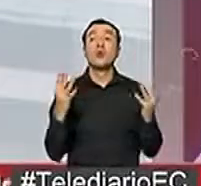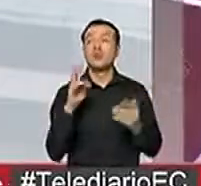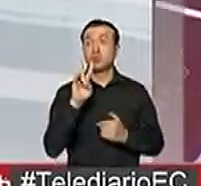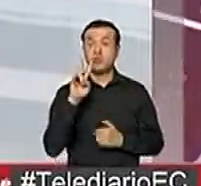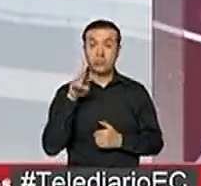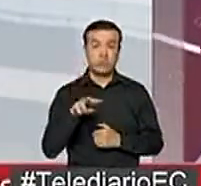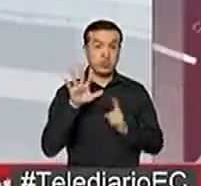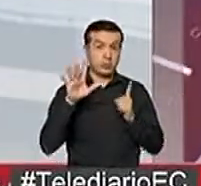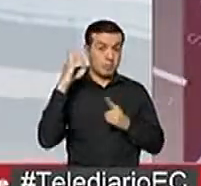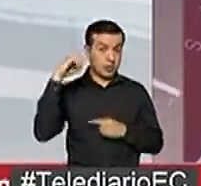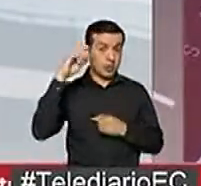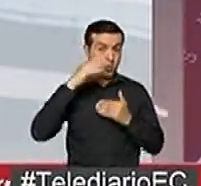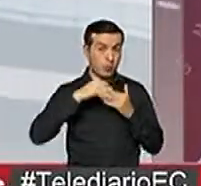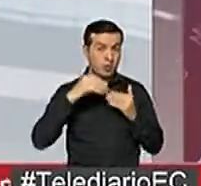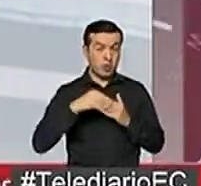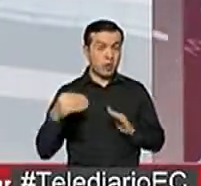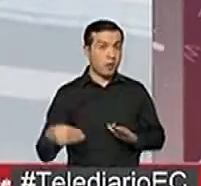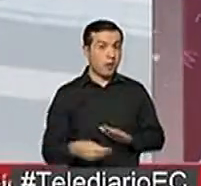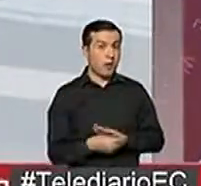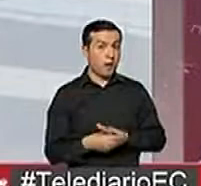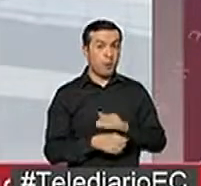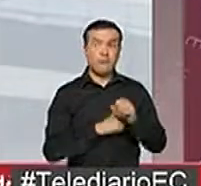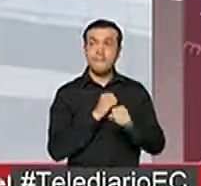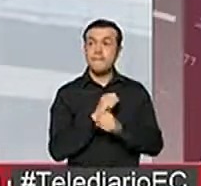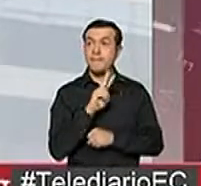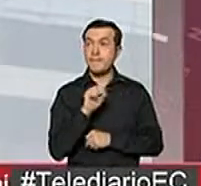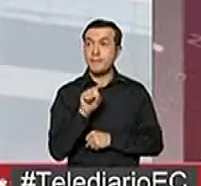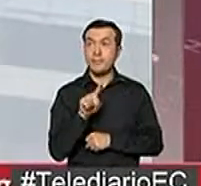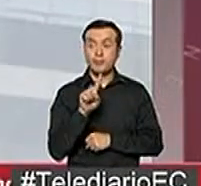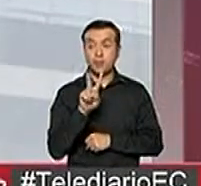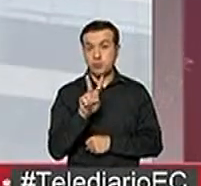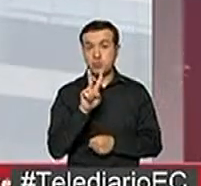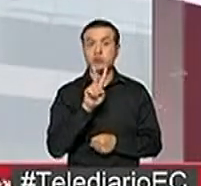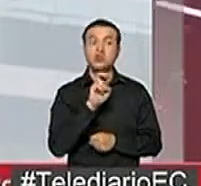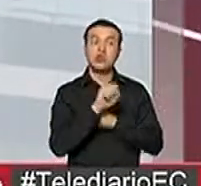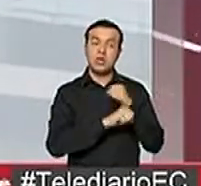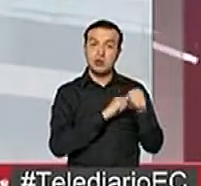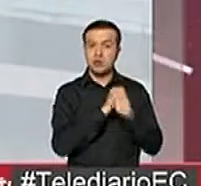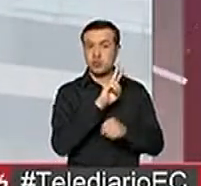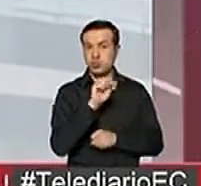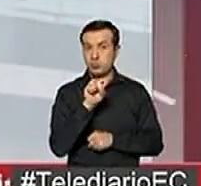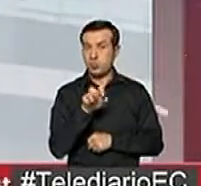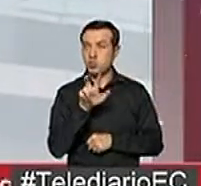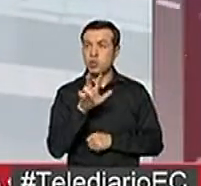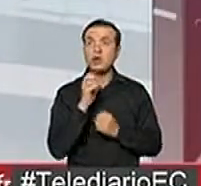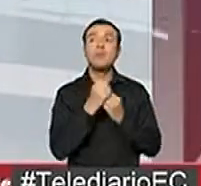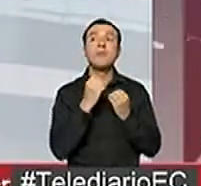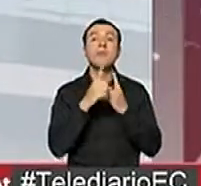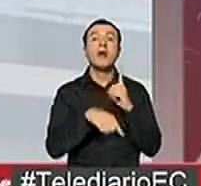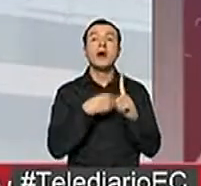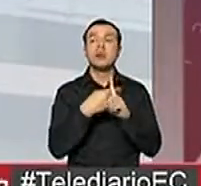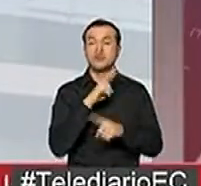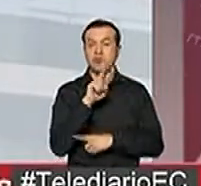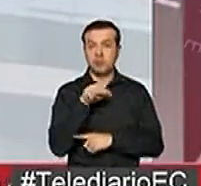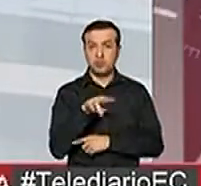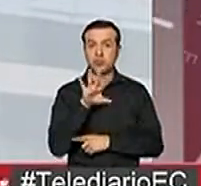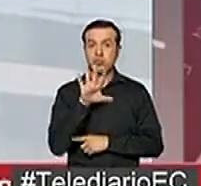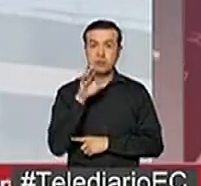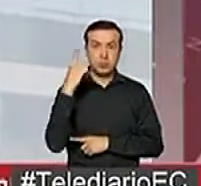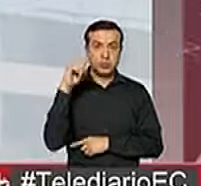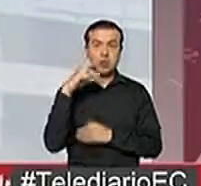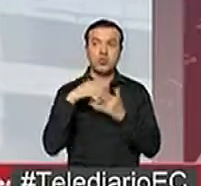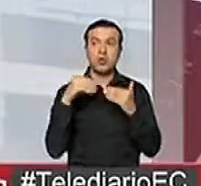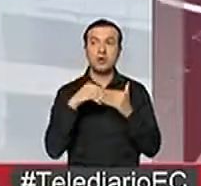campaña presidencial de Alianza País de 2012 y 2013 y 2.5 millones de dólares para las elecciones seccionales